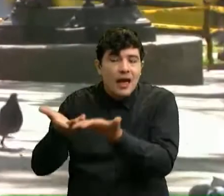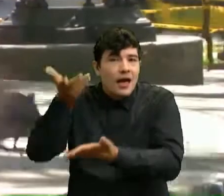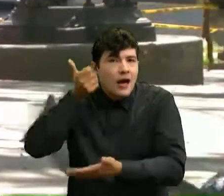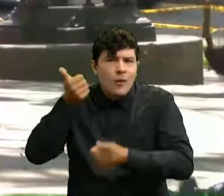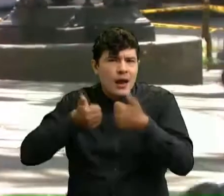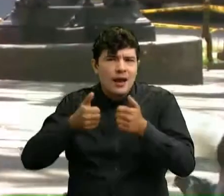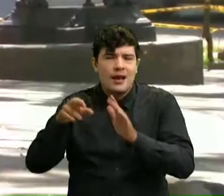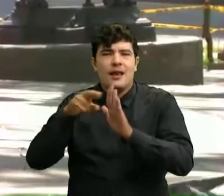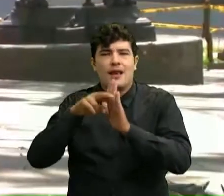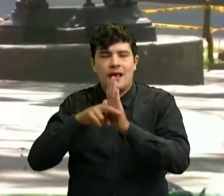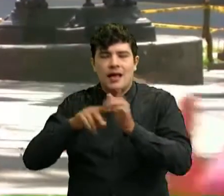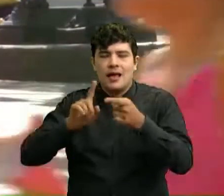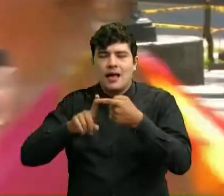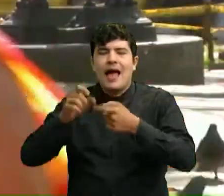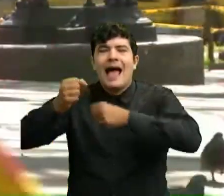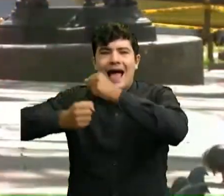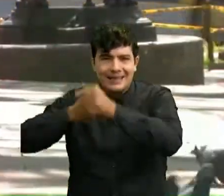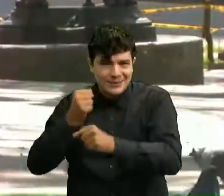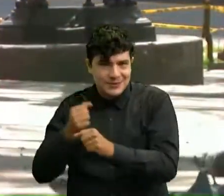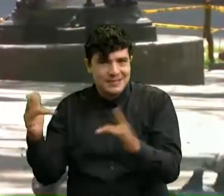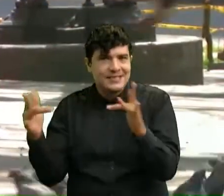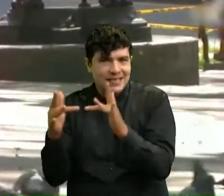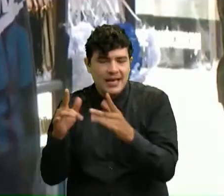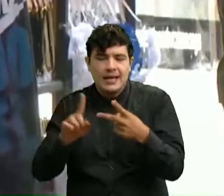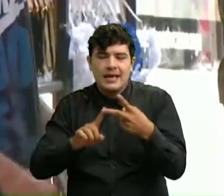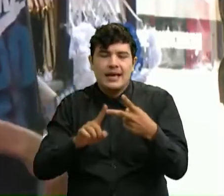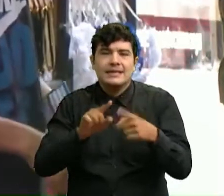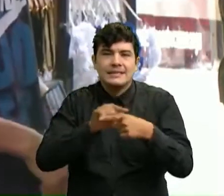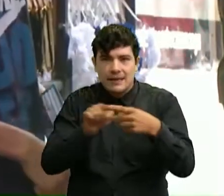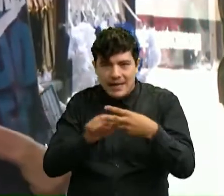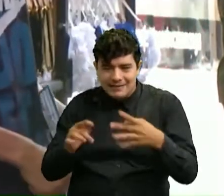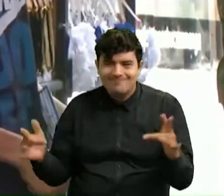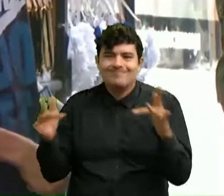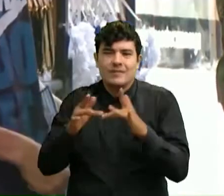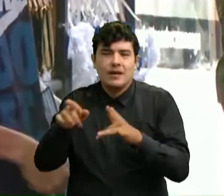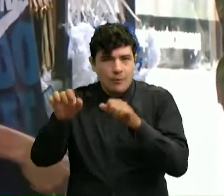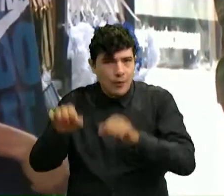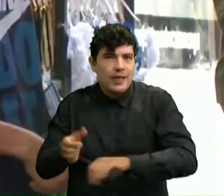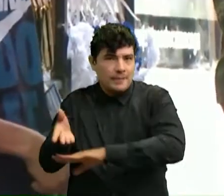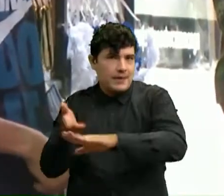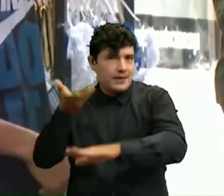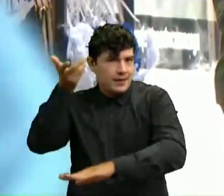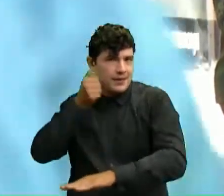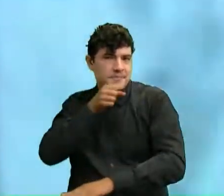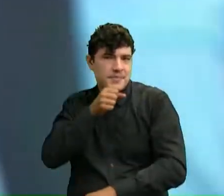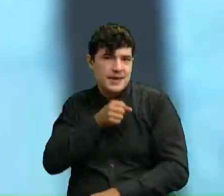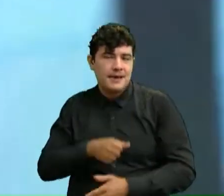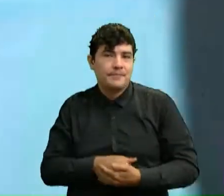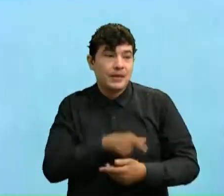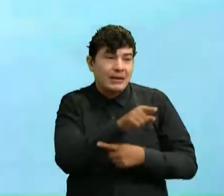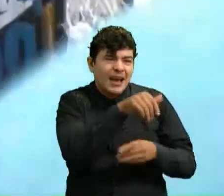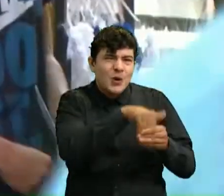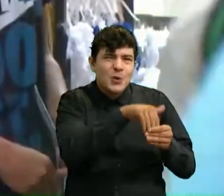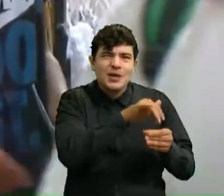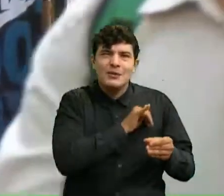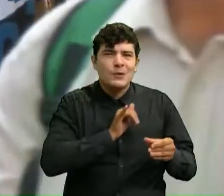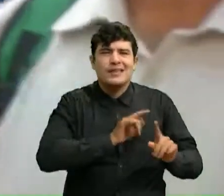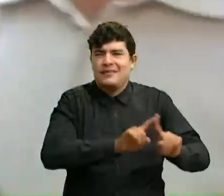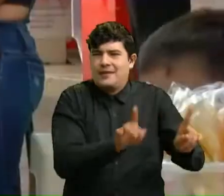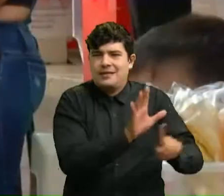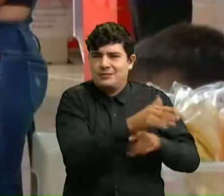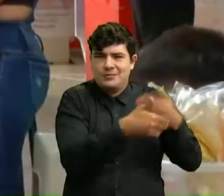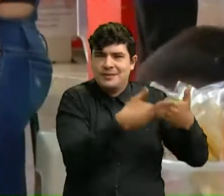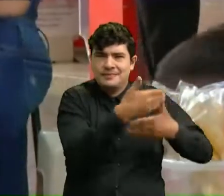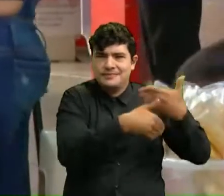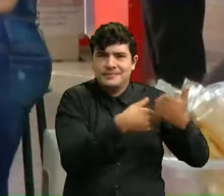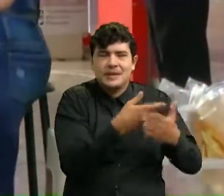persona tenga derecho a la pensión de vejez. En el régimen de ahorro individual, reitero, es diferente, porque con